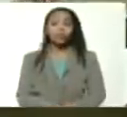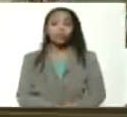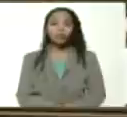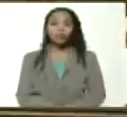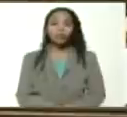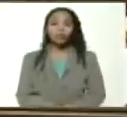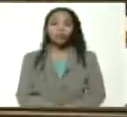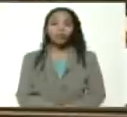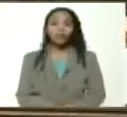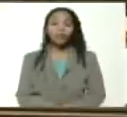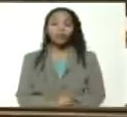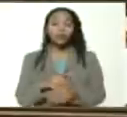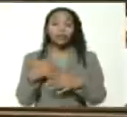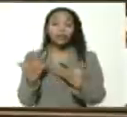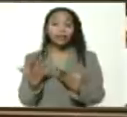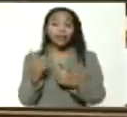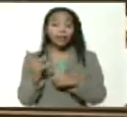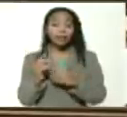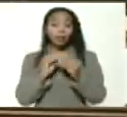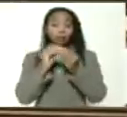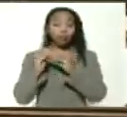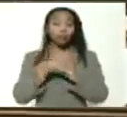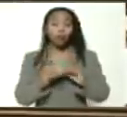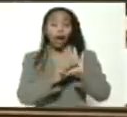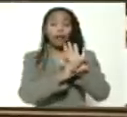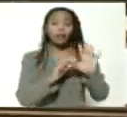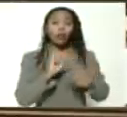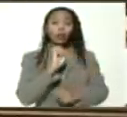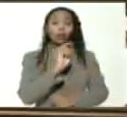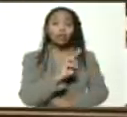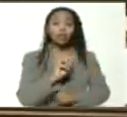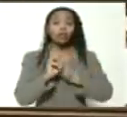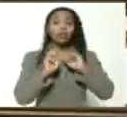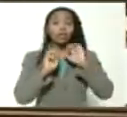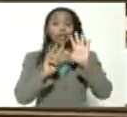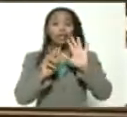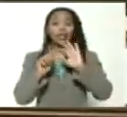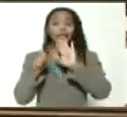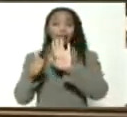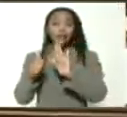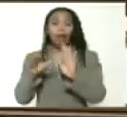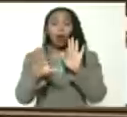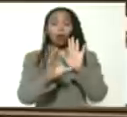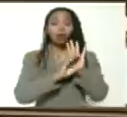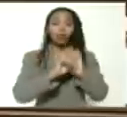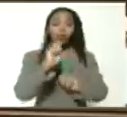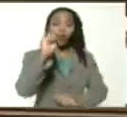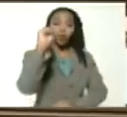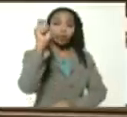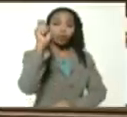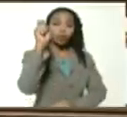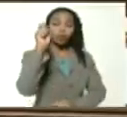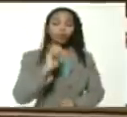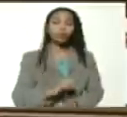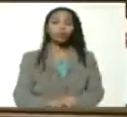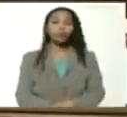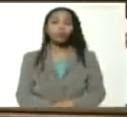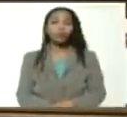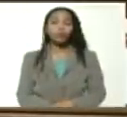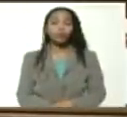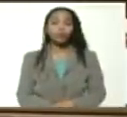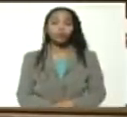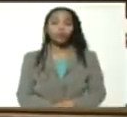De conformidad con lo establecido en el artículo 276 de la Constitución de la República Bolivariana de